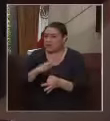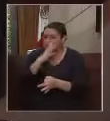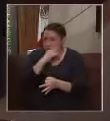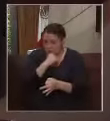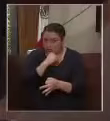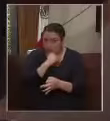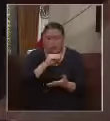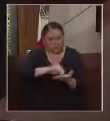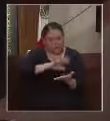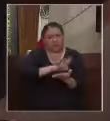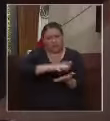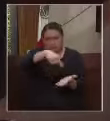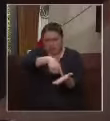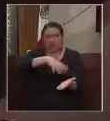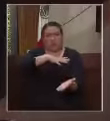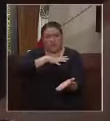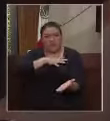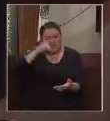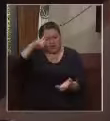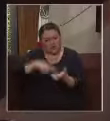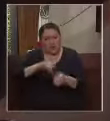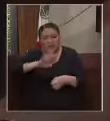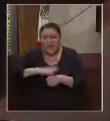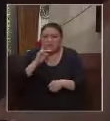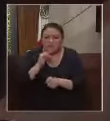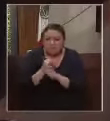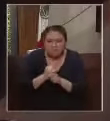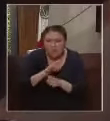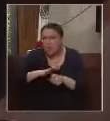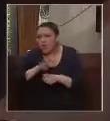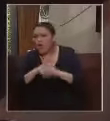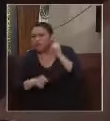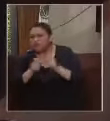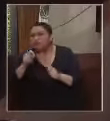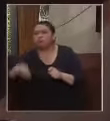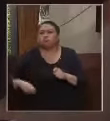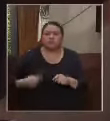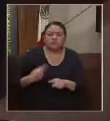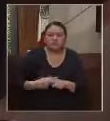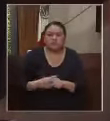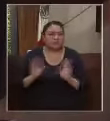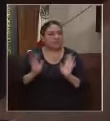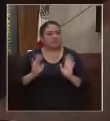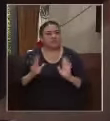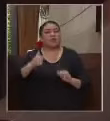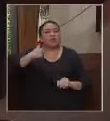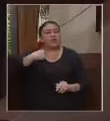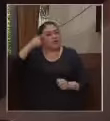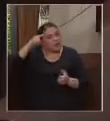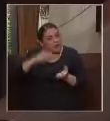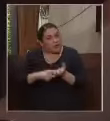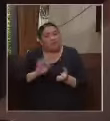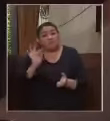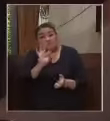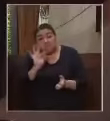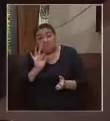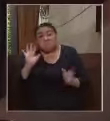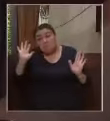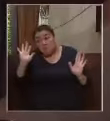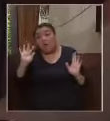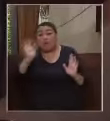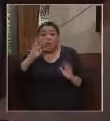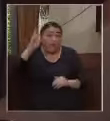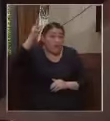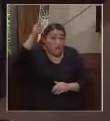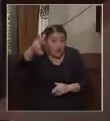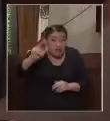oficioso. Ahora, sin embargo, también podríamos explorar que pudiera existir, y eso será interesante para cuando se dé